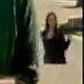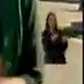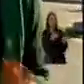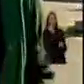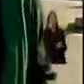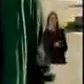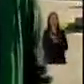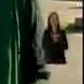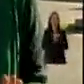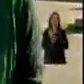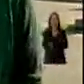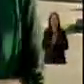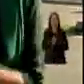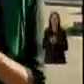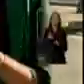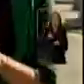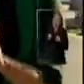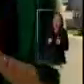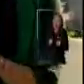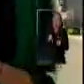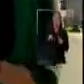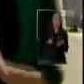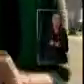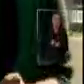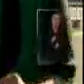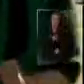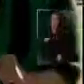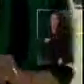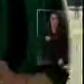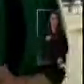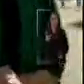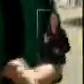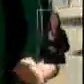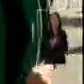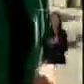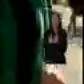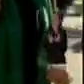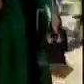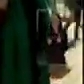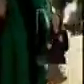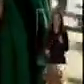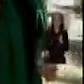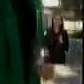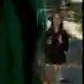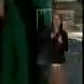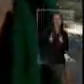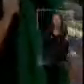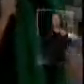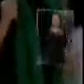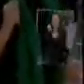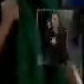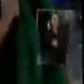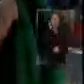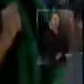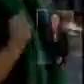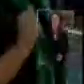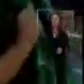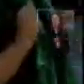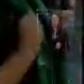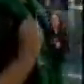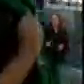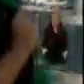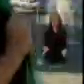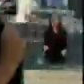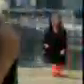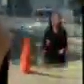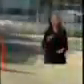hecho y te vas a empezar a prevenir. Claro, y si puedo ayudar a otras personas. Claro, pero no, que, y todas nuestras amigas, como le dije yo al doctor,